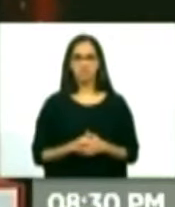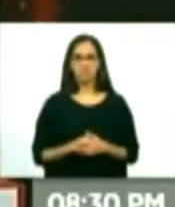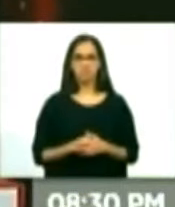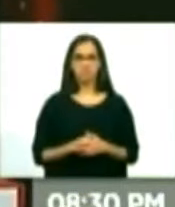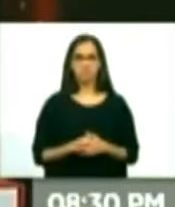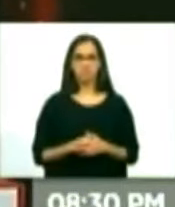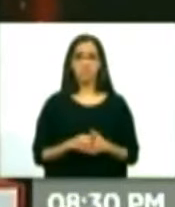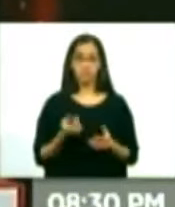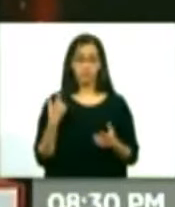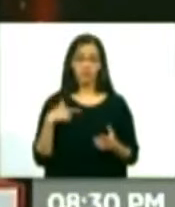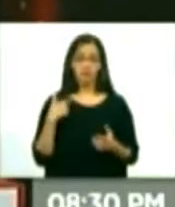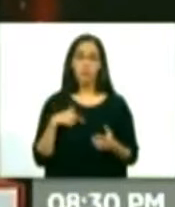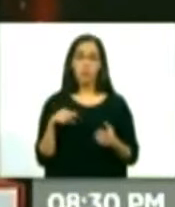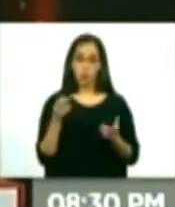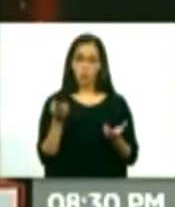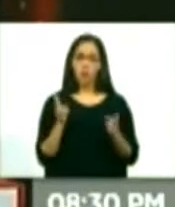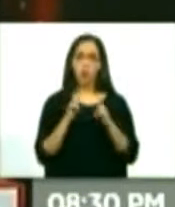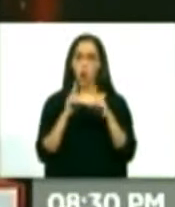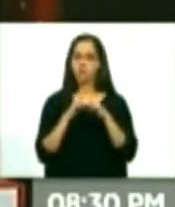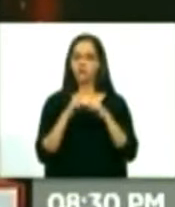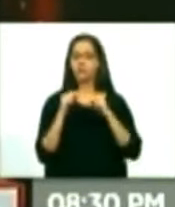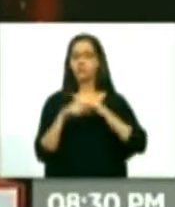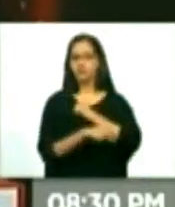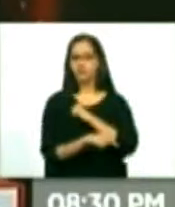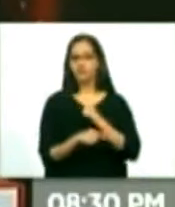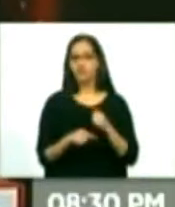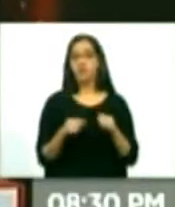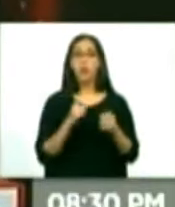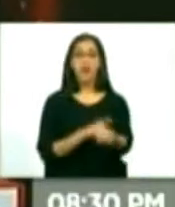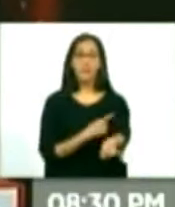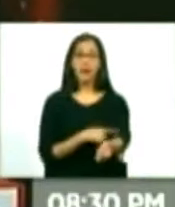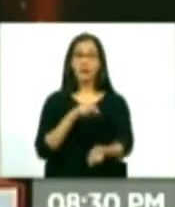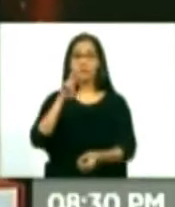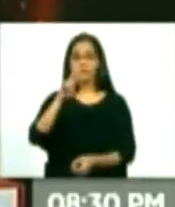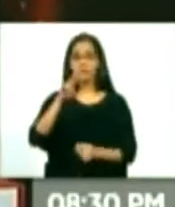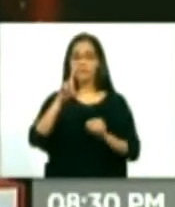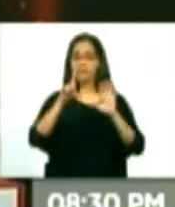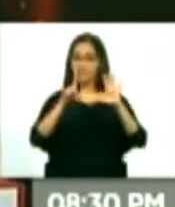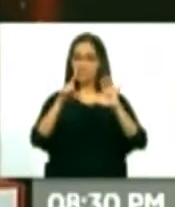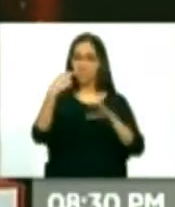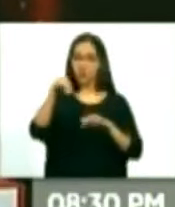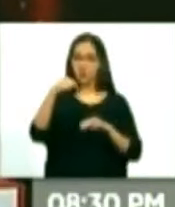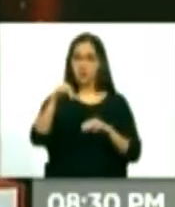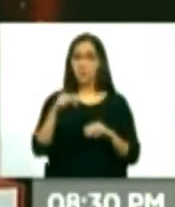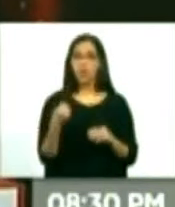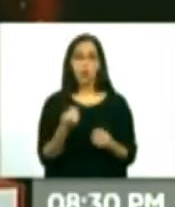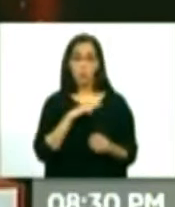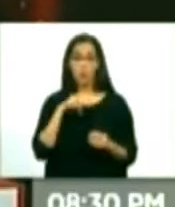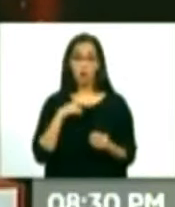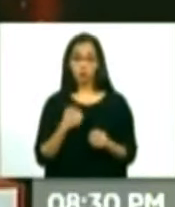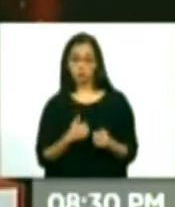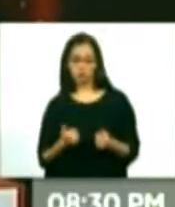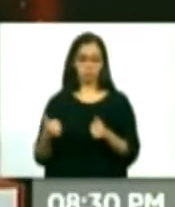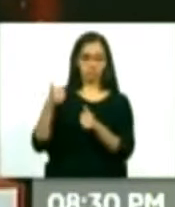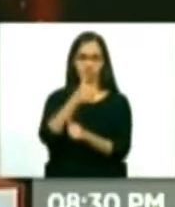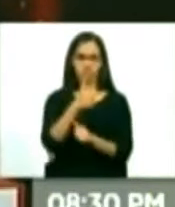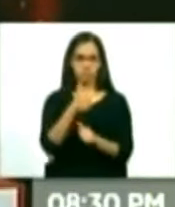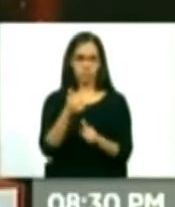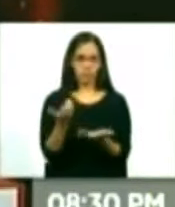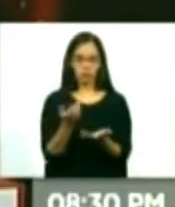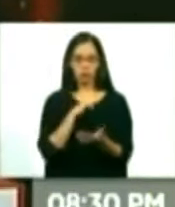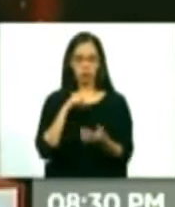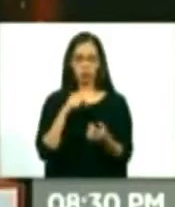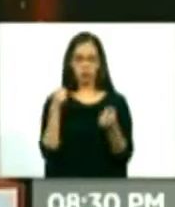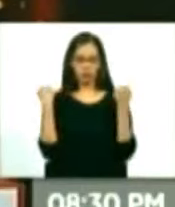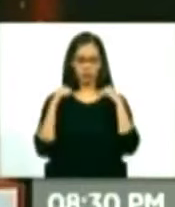Por eso tenemos conocimiento de causa. Y los hermanos del 27 de noviembre. Ah, bueno, como nosotros no nos impusimos el auto de detención